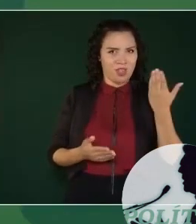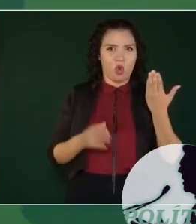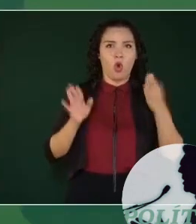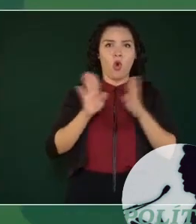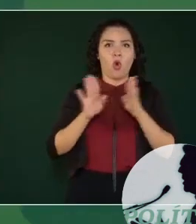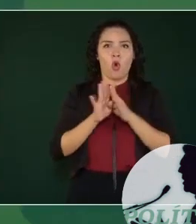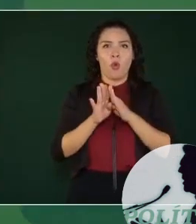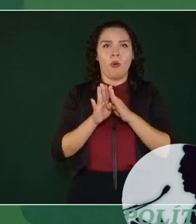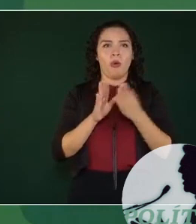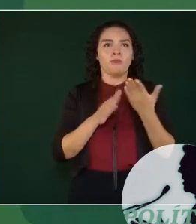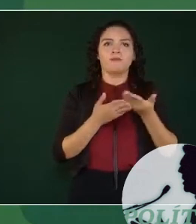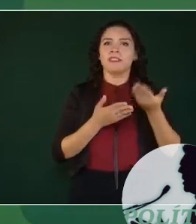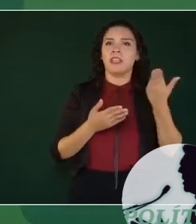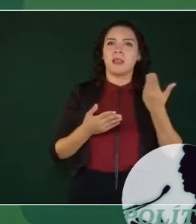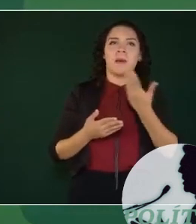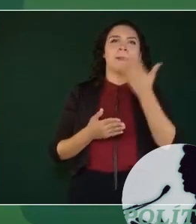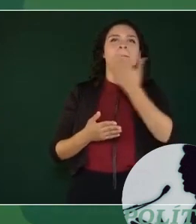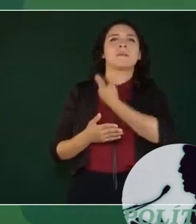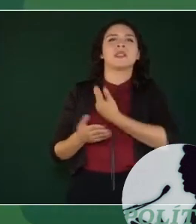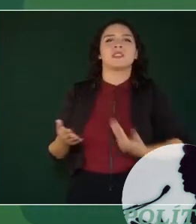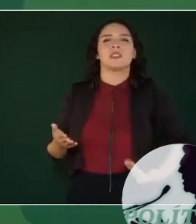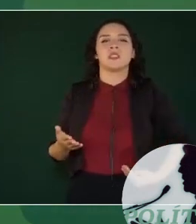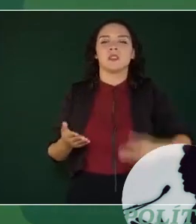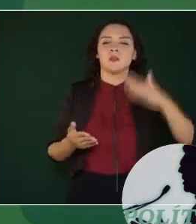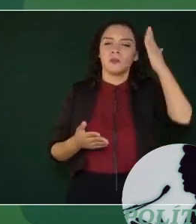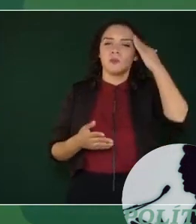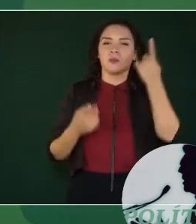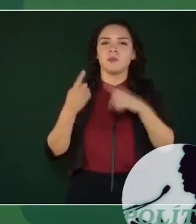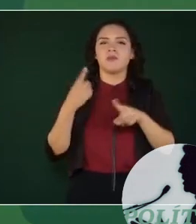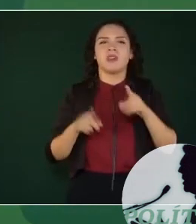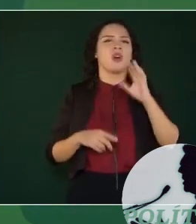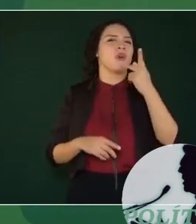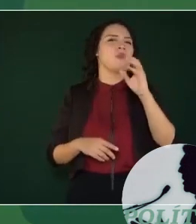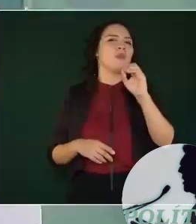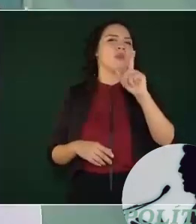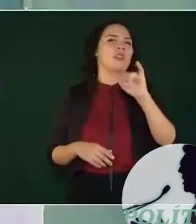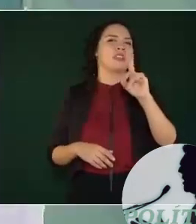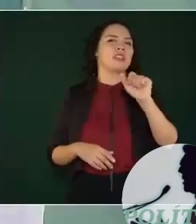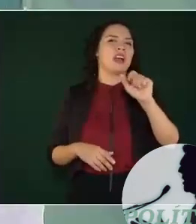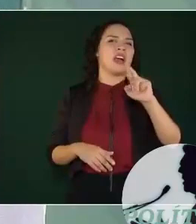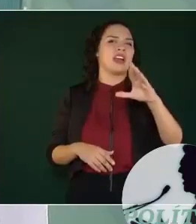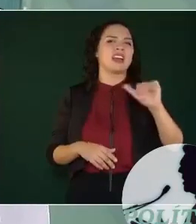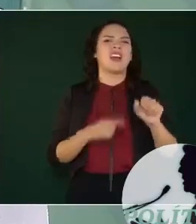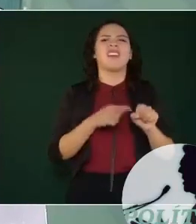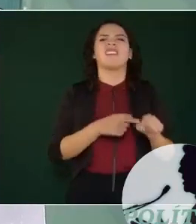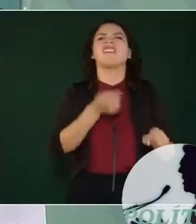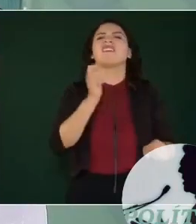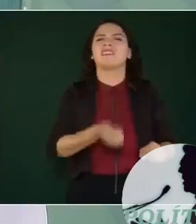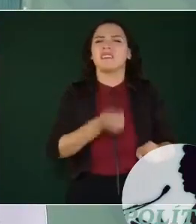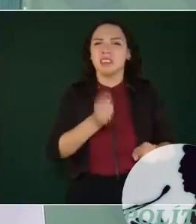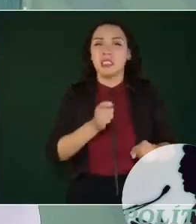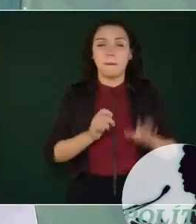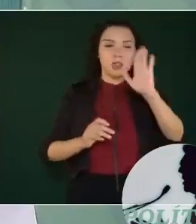una presidencia oligarca. ¿Qué es eso? Es un gobierno al servicio de una